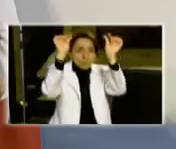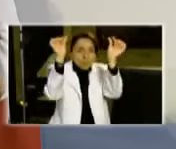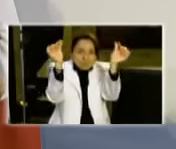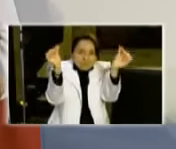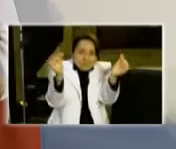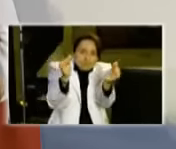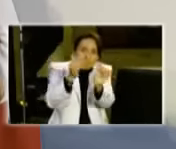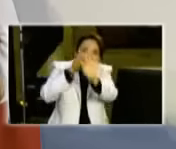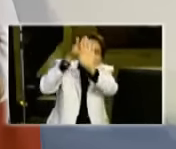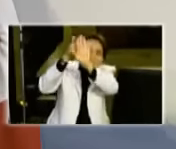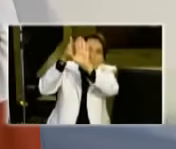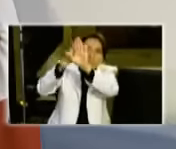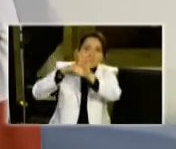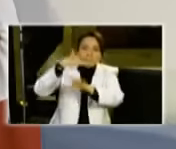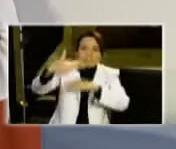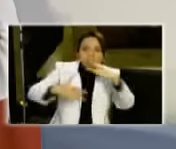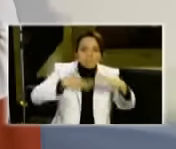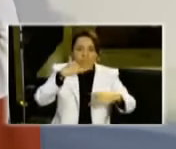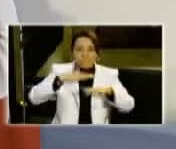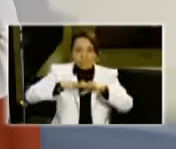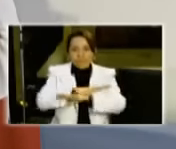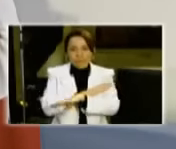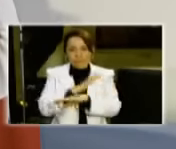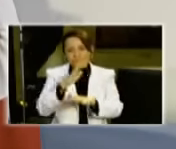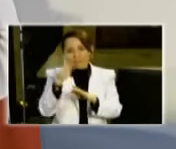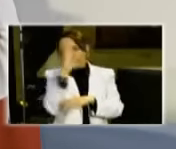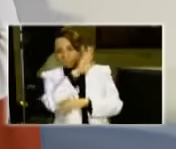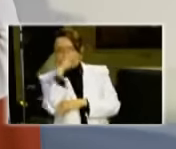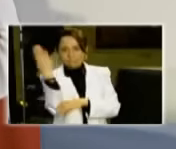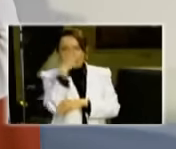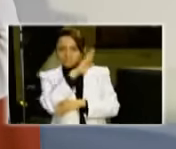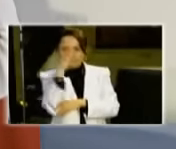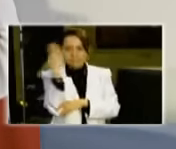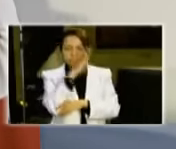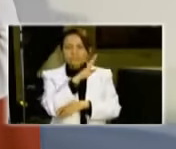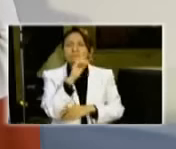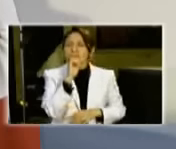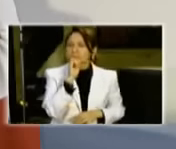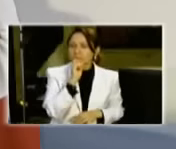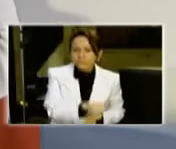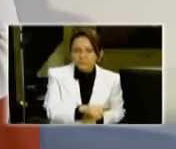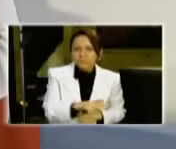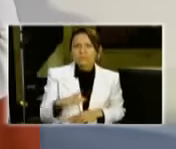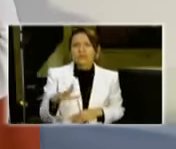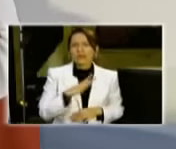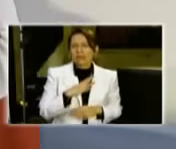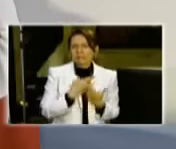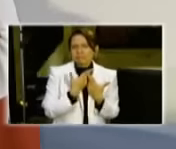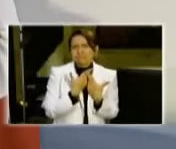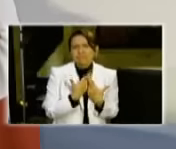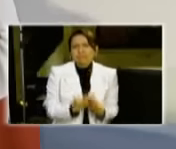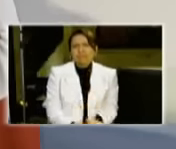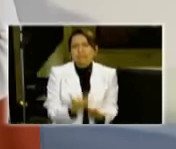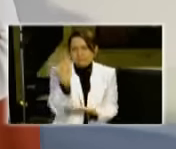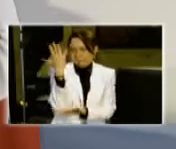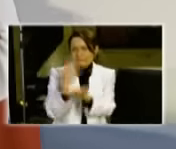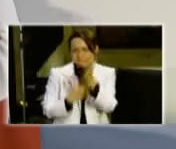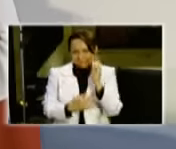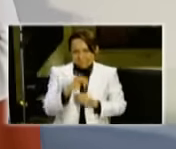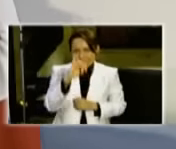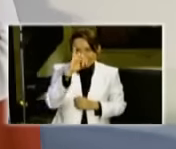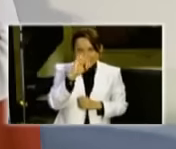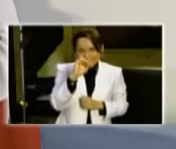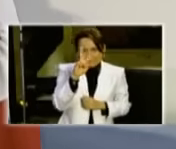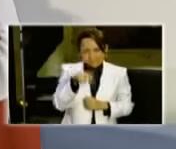de nuestras ciudades, etc. Al mismo tiempo, la enorme riqueza y diversidad de nuestra naturaleza y la